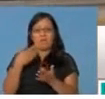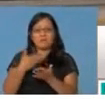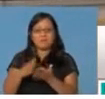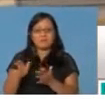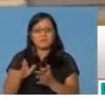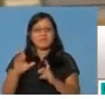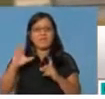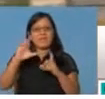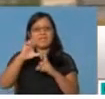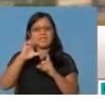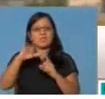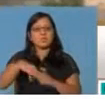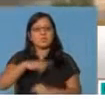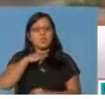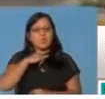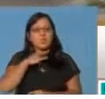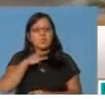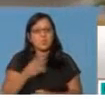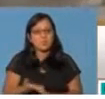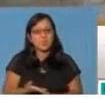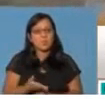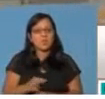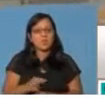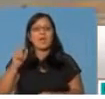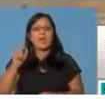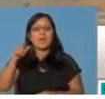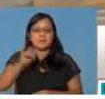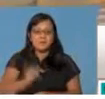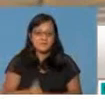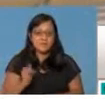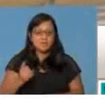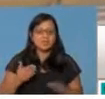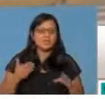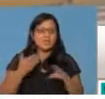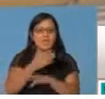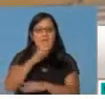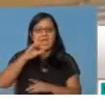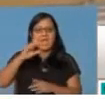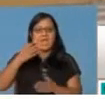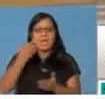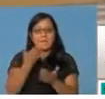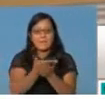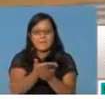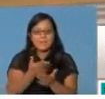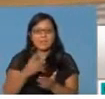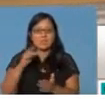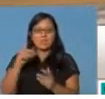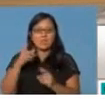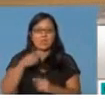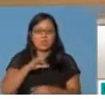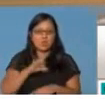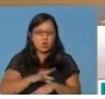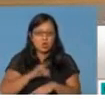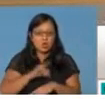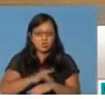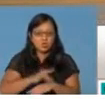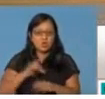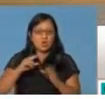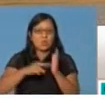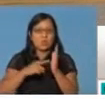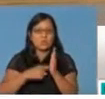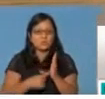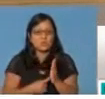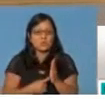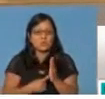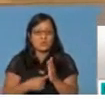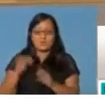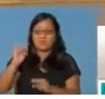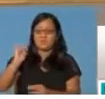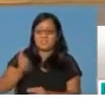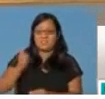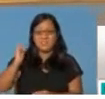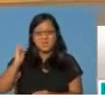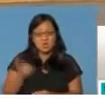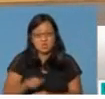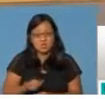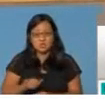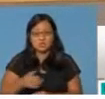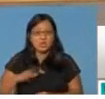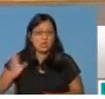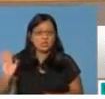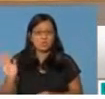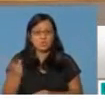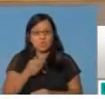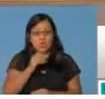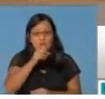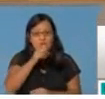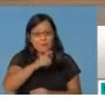del Instituto de Seguros de Jujuy. Tienen que ser de Buenos Aires las órdenes. ¿Me entendés? Entonces tenemos que llegar, sí o sí, creo que a